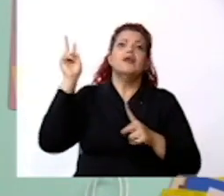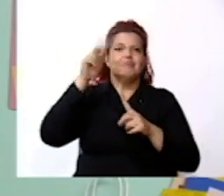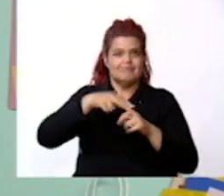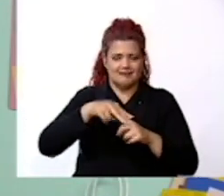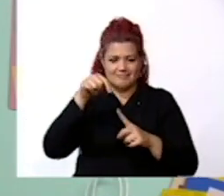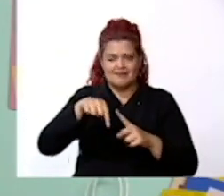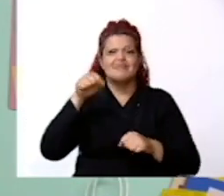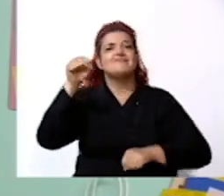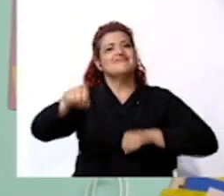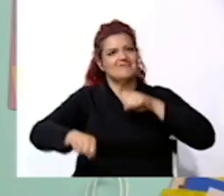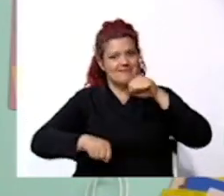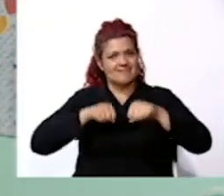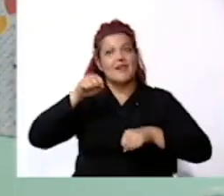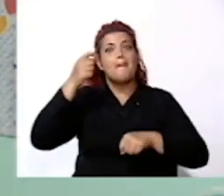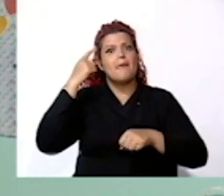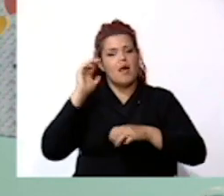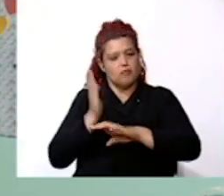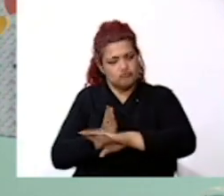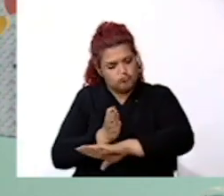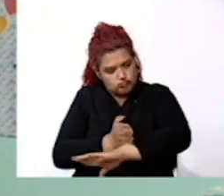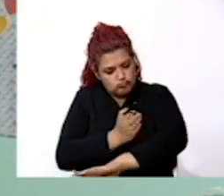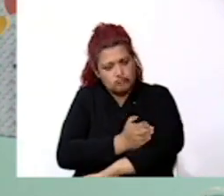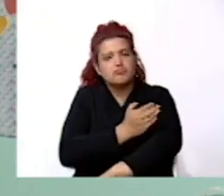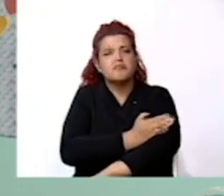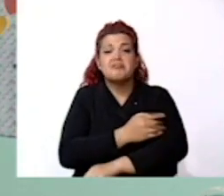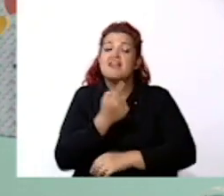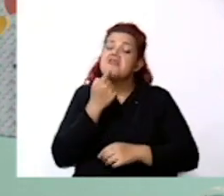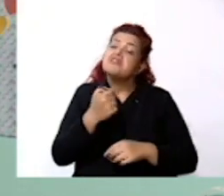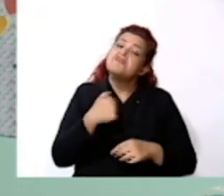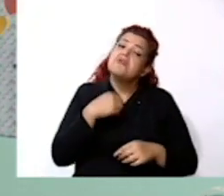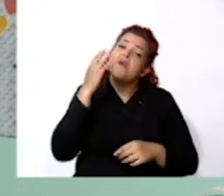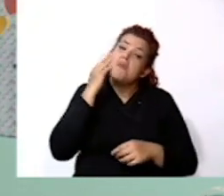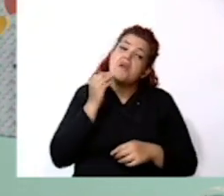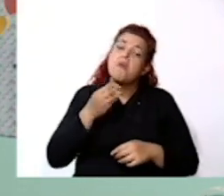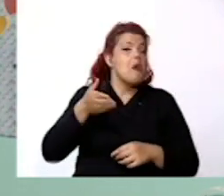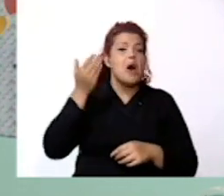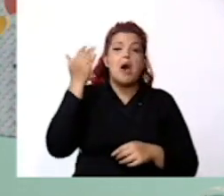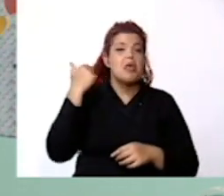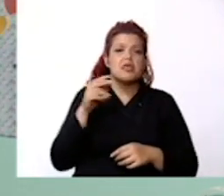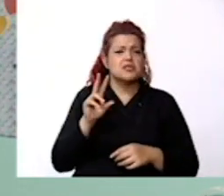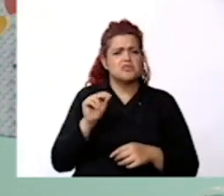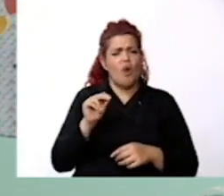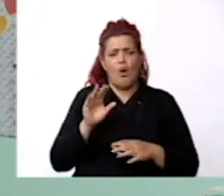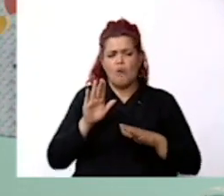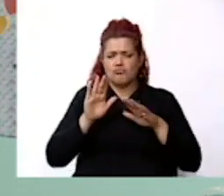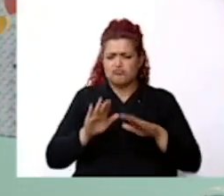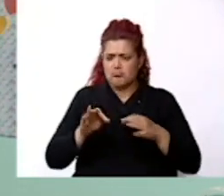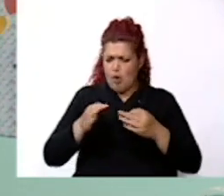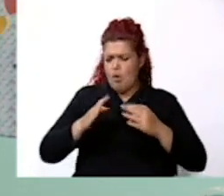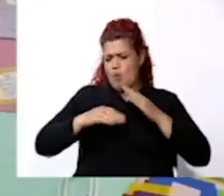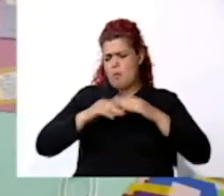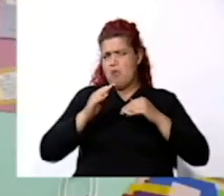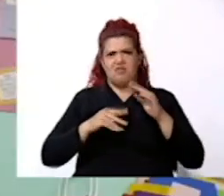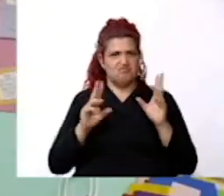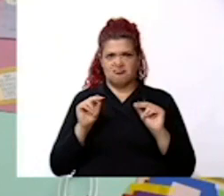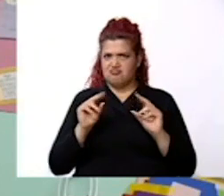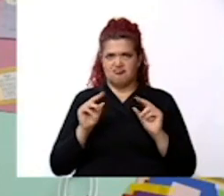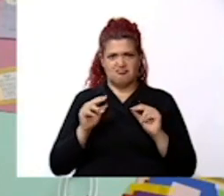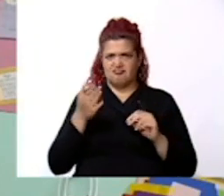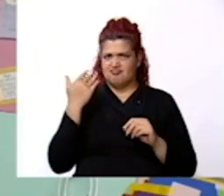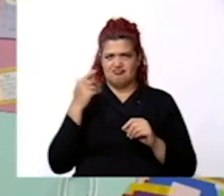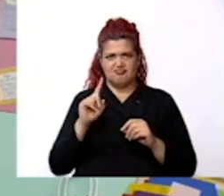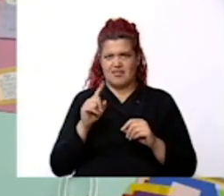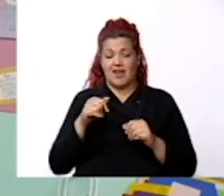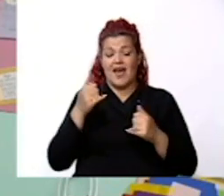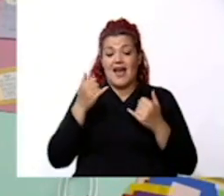bicicletas para hacerlas mejores. Dice mi abuelo que las de antes no eran tan livianas ni tan cómodas. Y eso es